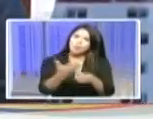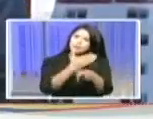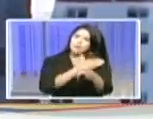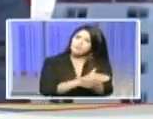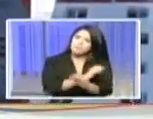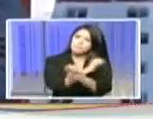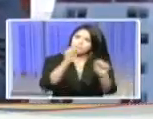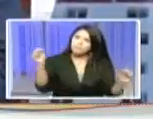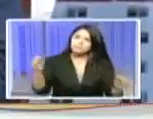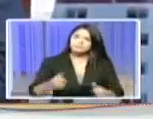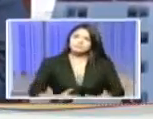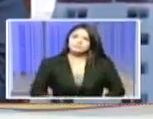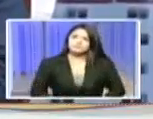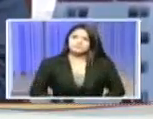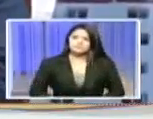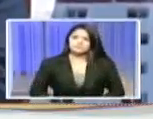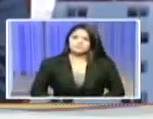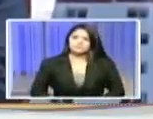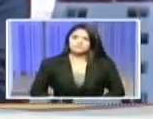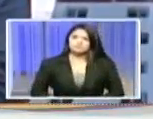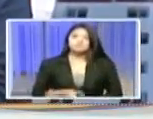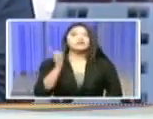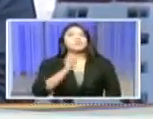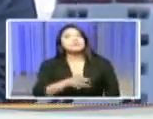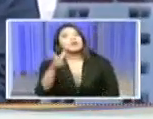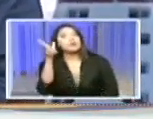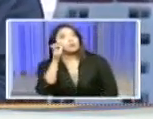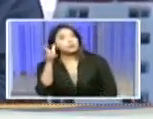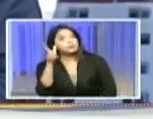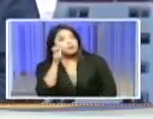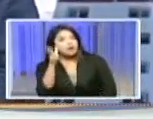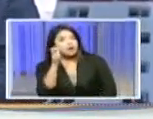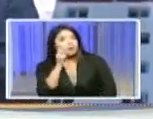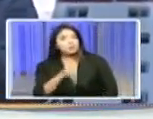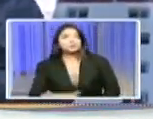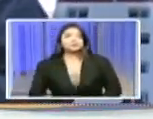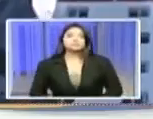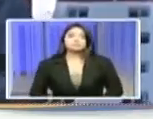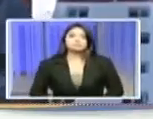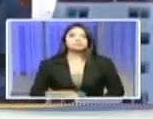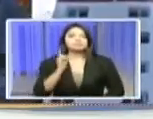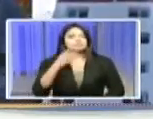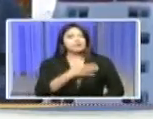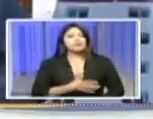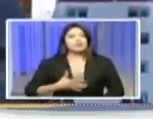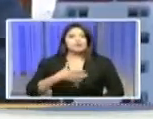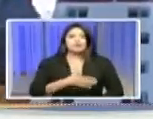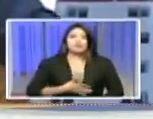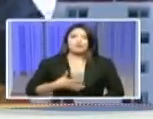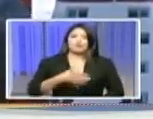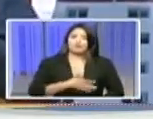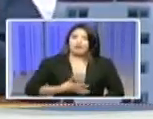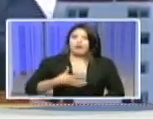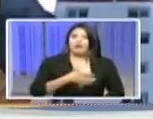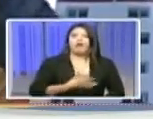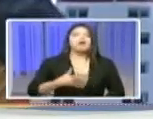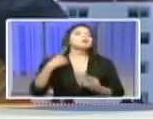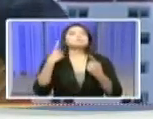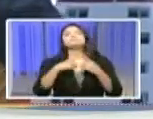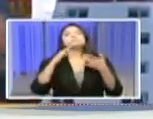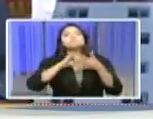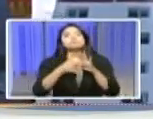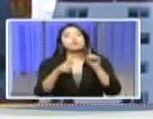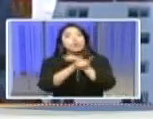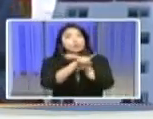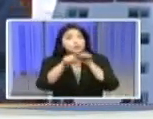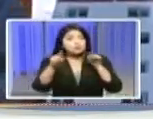Desde temprano. Y escucharlos. Y disfrutar de los conceptos que